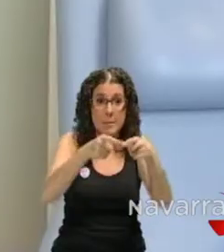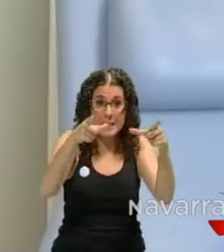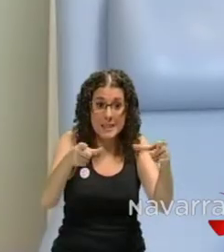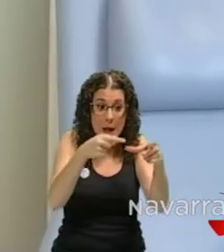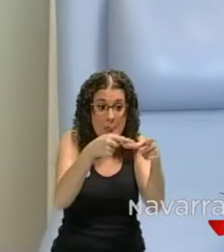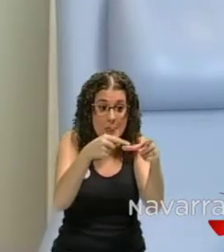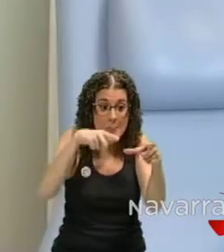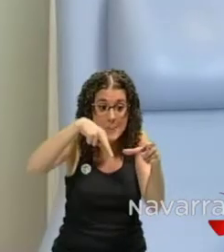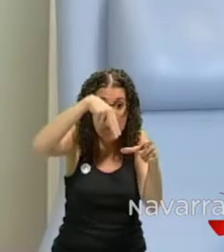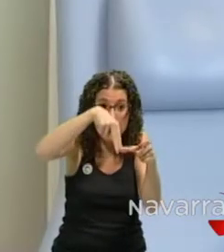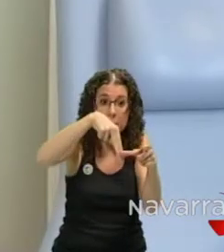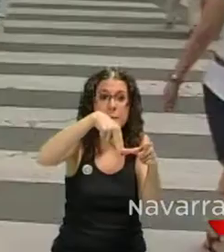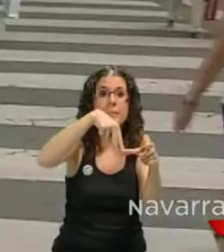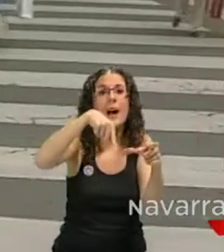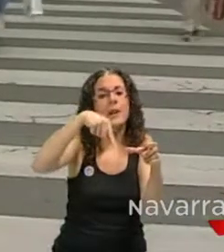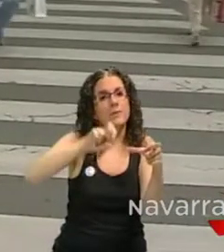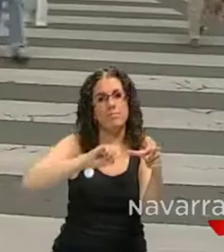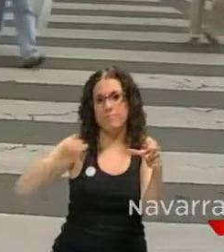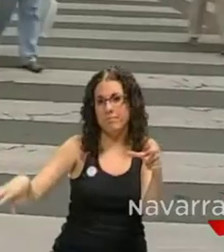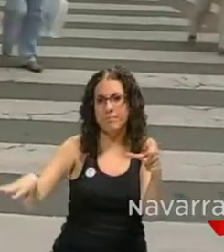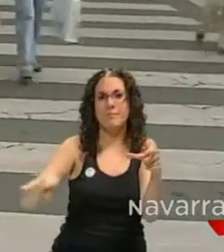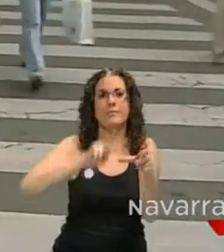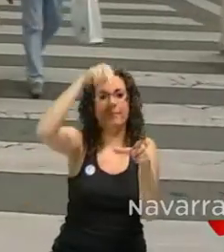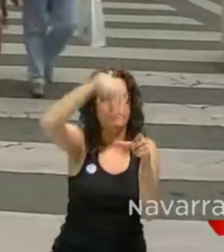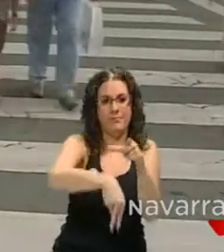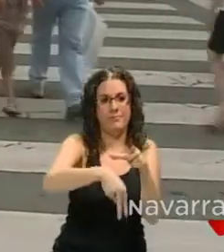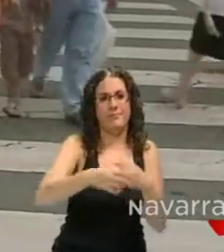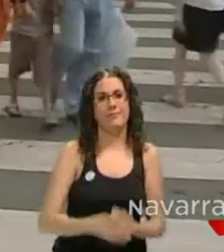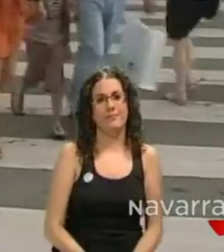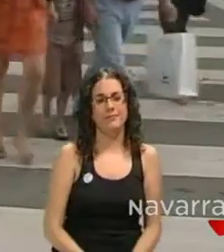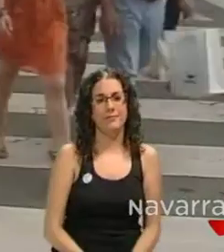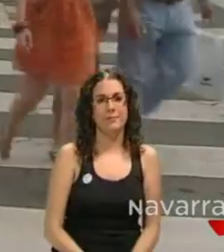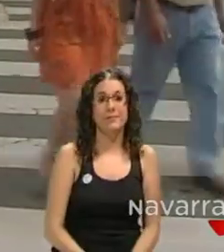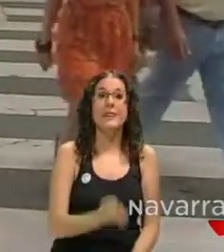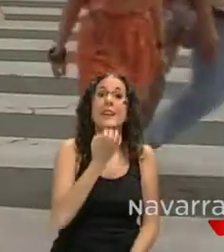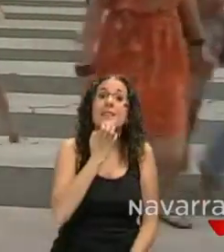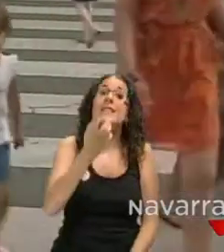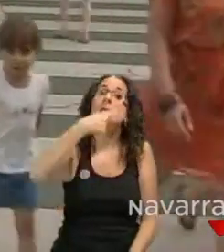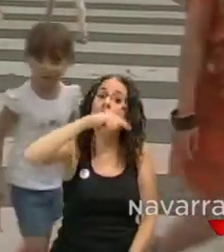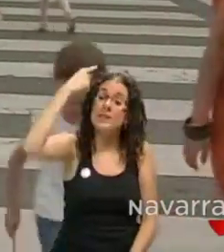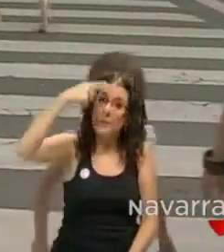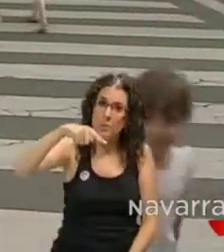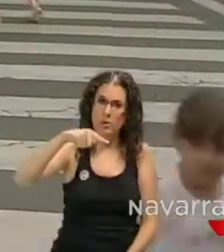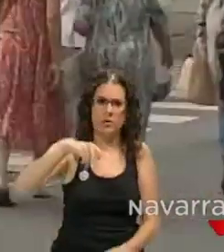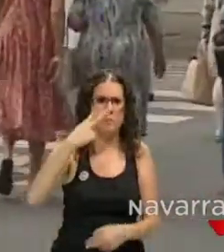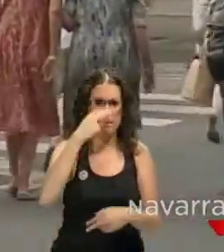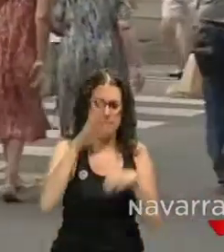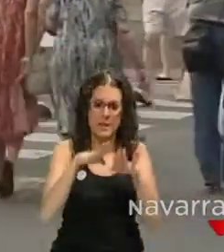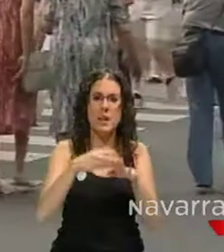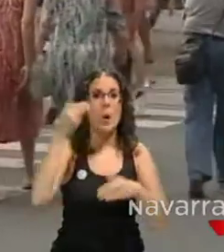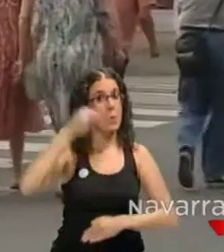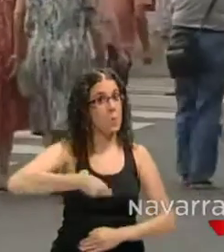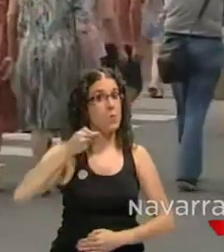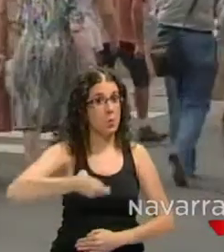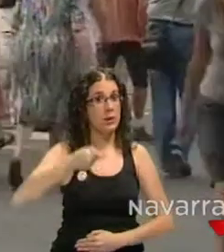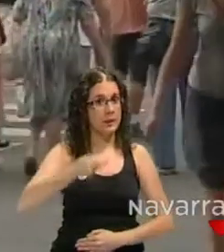realmente es bastante complicado. Si somos conscientes de cuán importantes son nuestros pies y decidimos poner en marcha una campaña